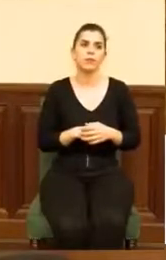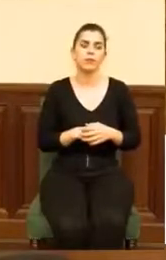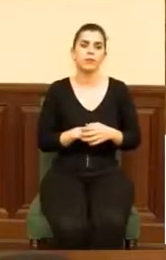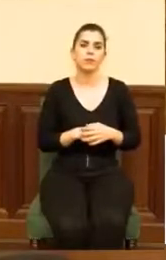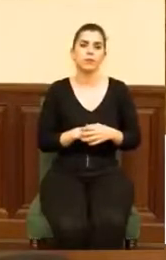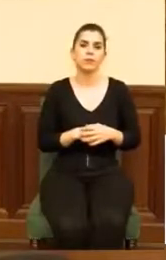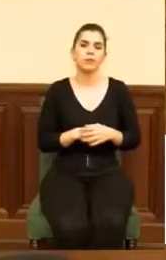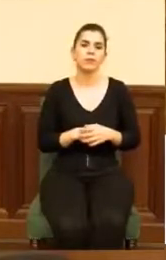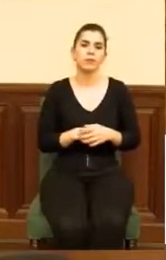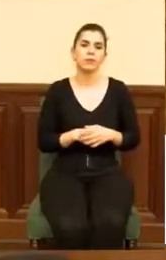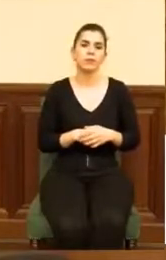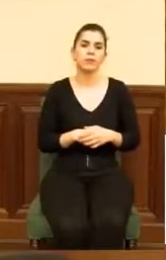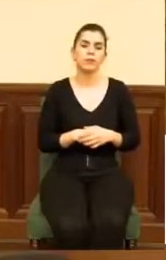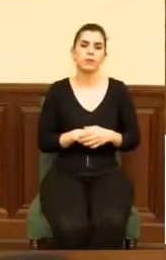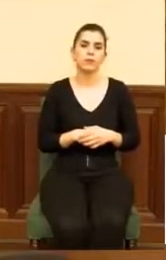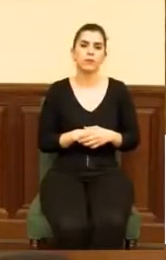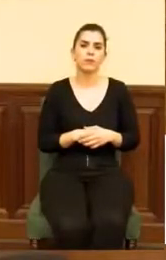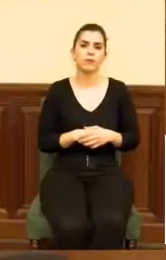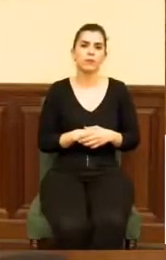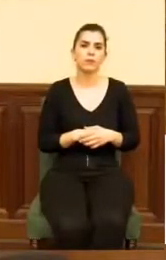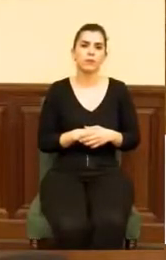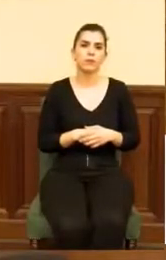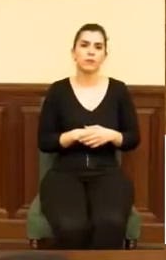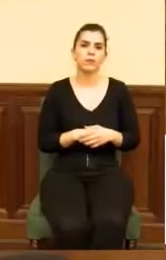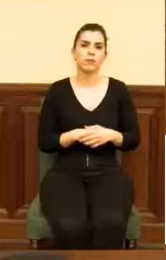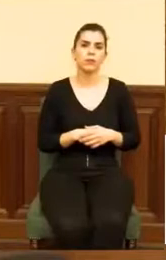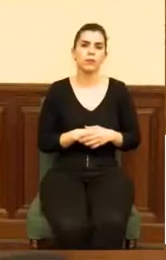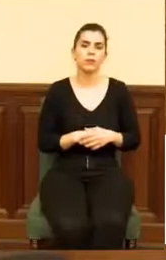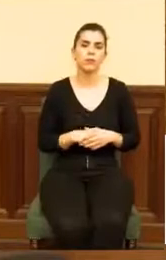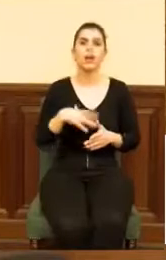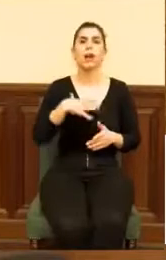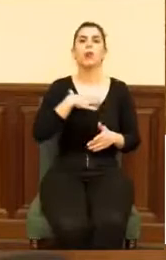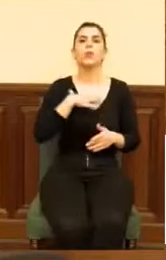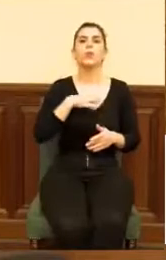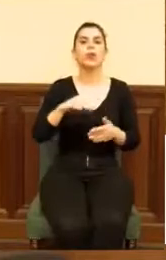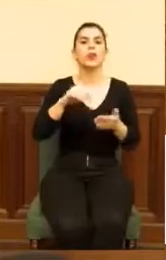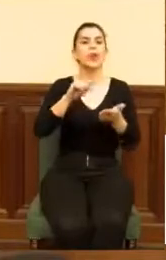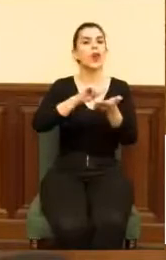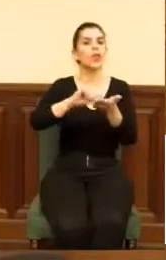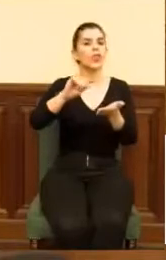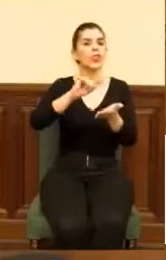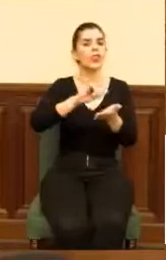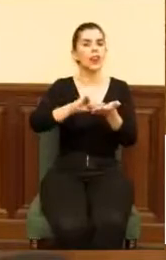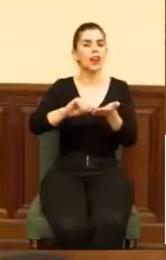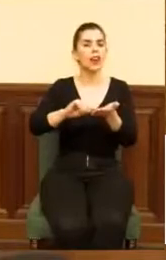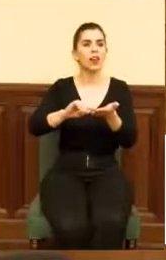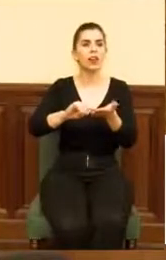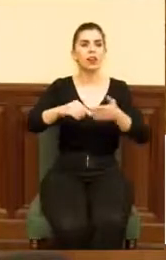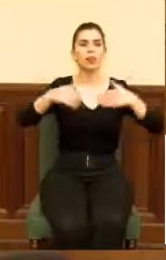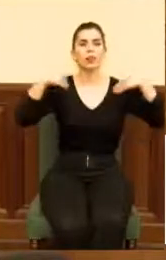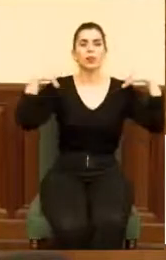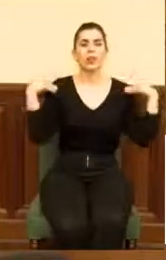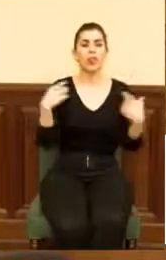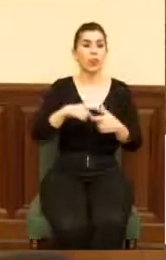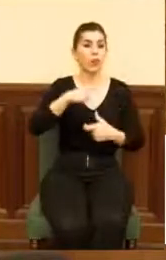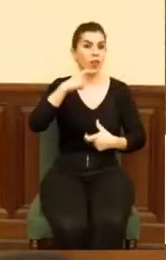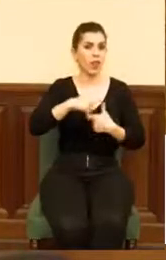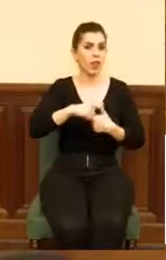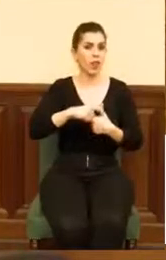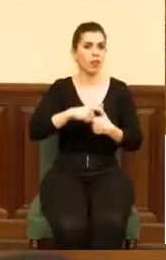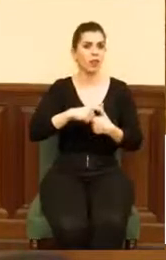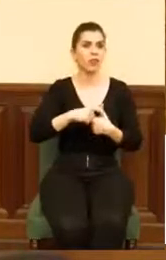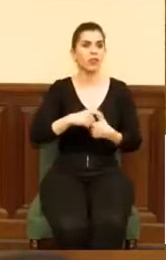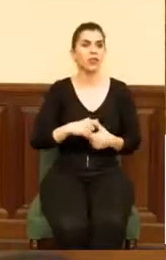¿Qué ocurre? Pues que quizás a lo mejor esa oficina, ya que la menciona, de Responsabilidad Civil, que